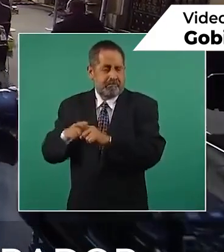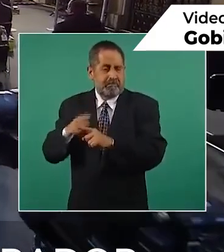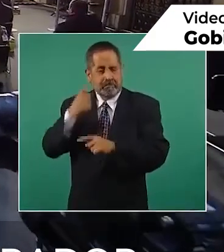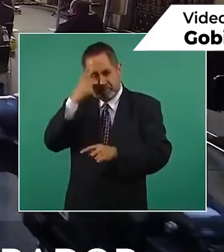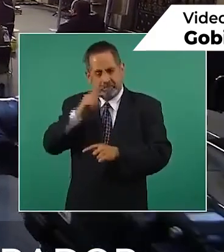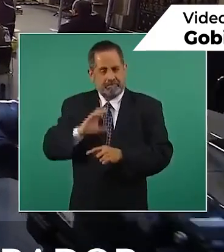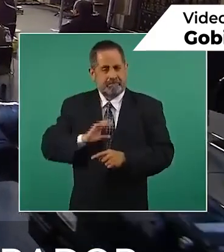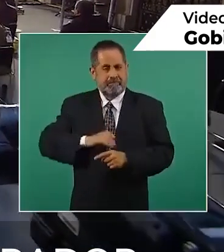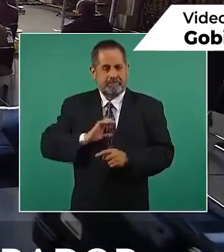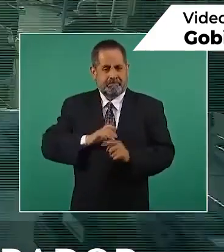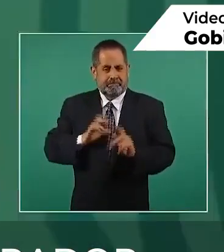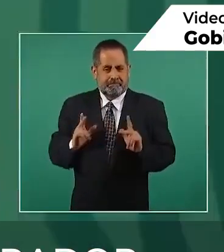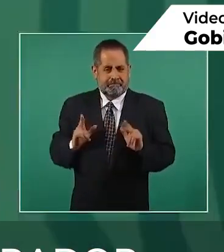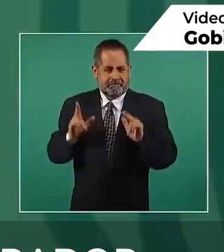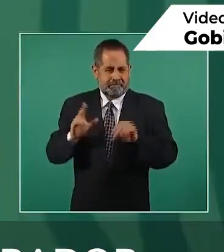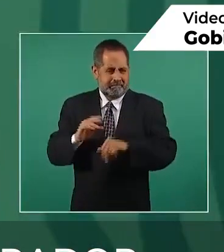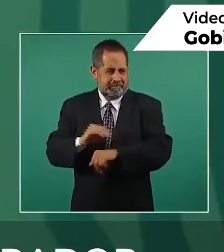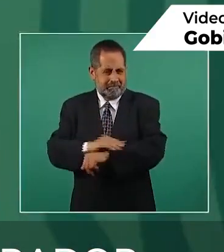que son